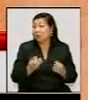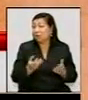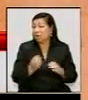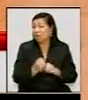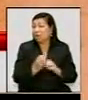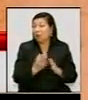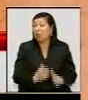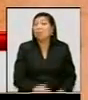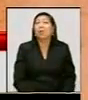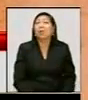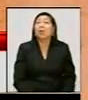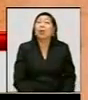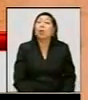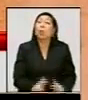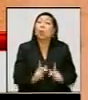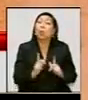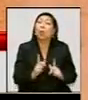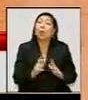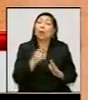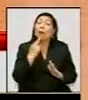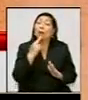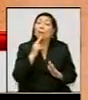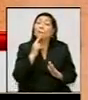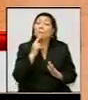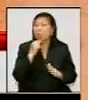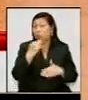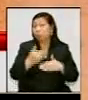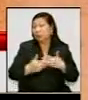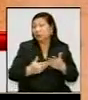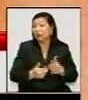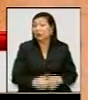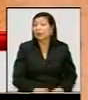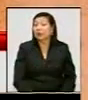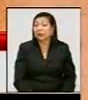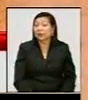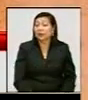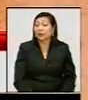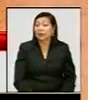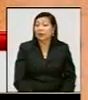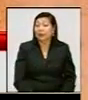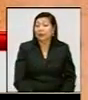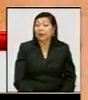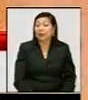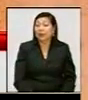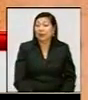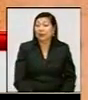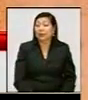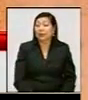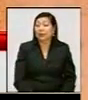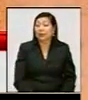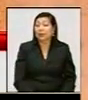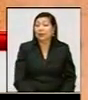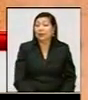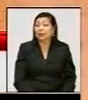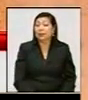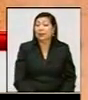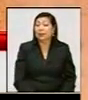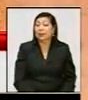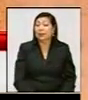formado, y luego ver los siguientes proyectos. Le pediría que, creo que la congresista Salazar le hizo el mismo pedido.